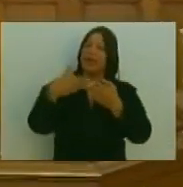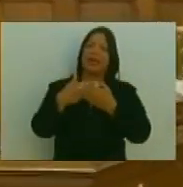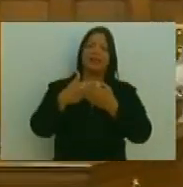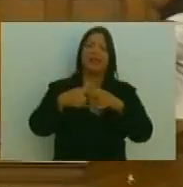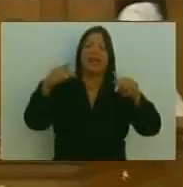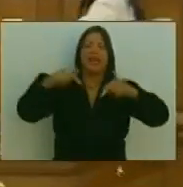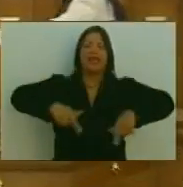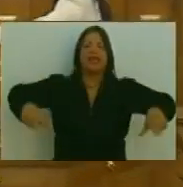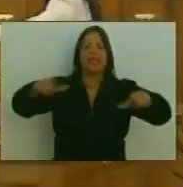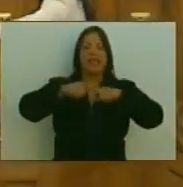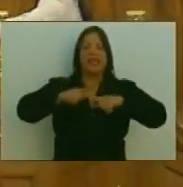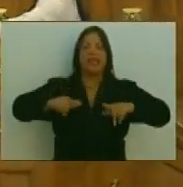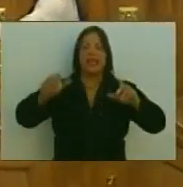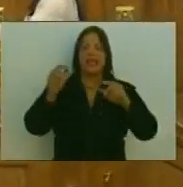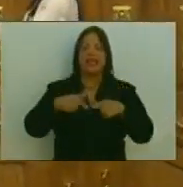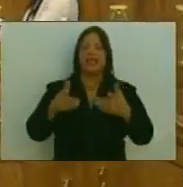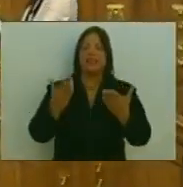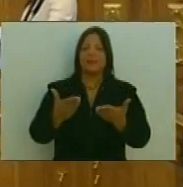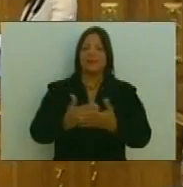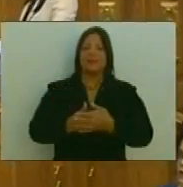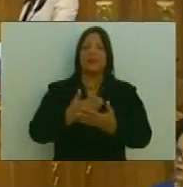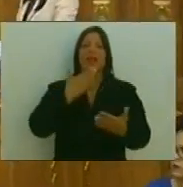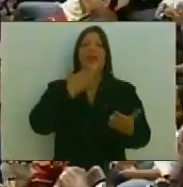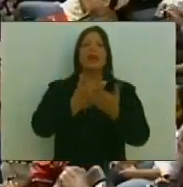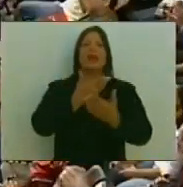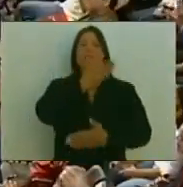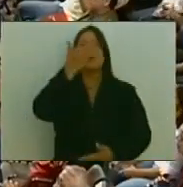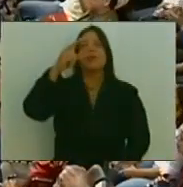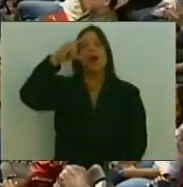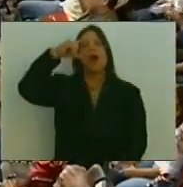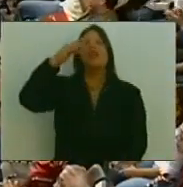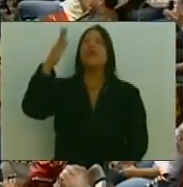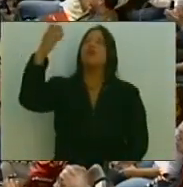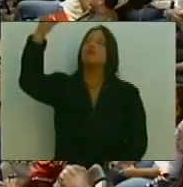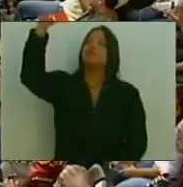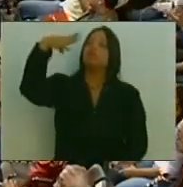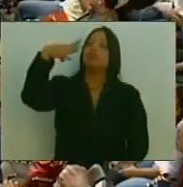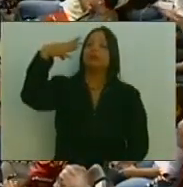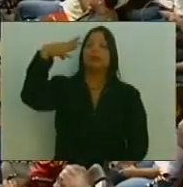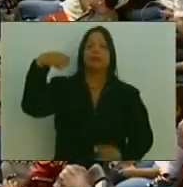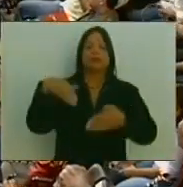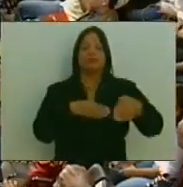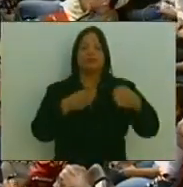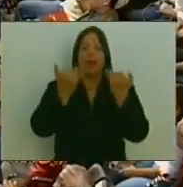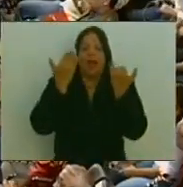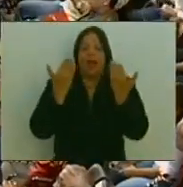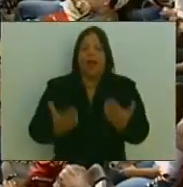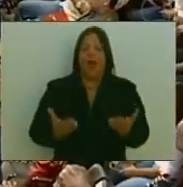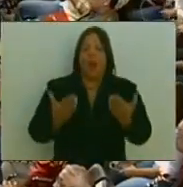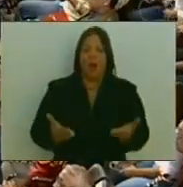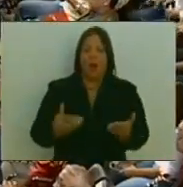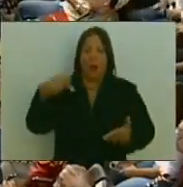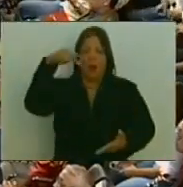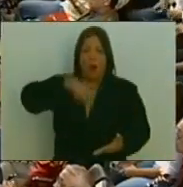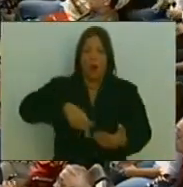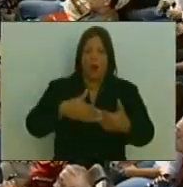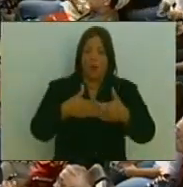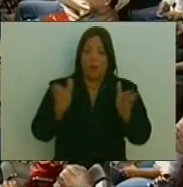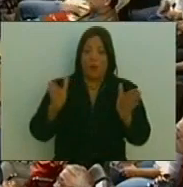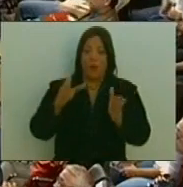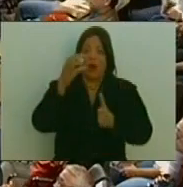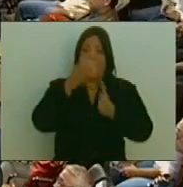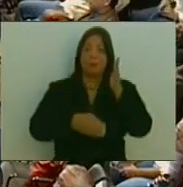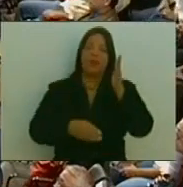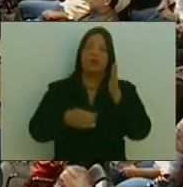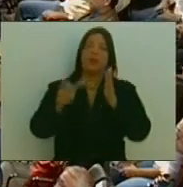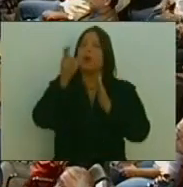por esta acogida y le pedimos a Dios que nos ilumine para que a partir de hoy, donde aperturamos el capítulo para